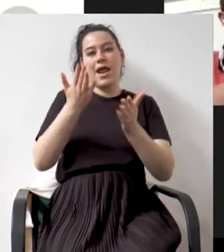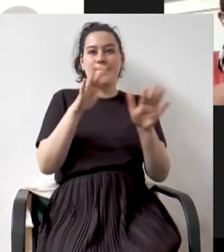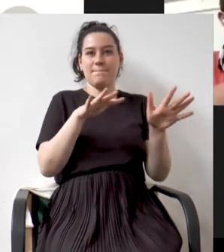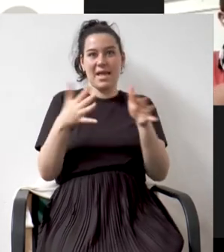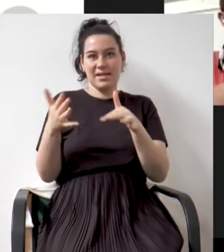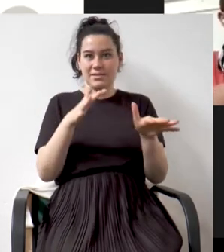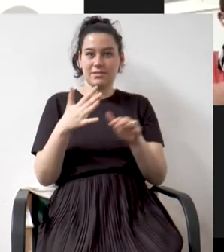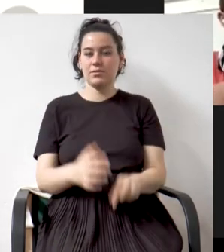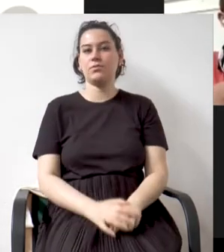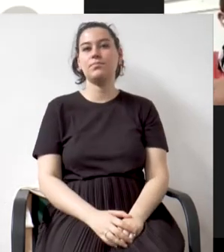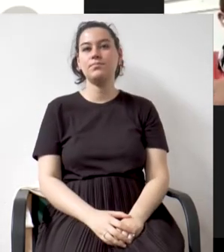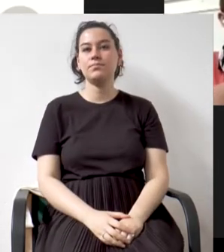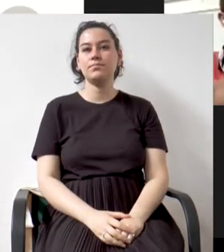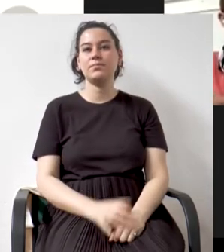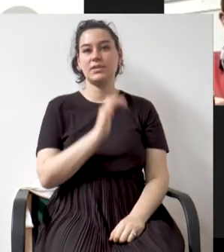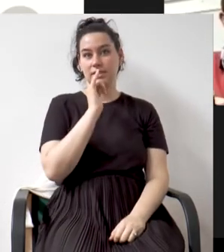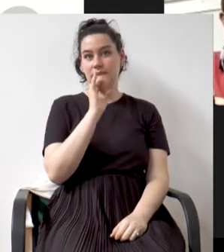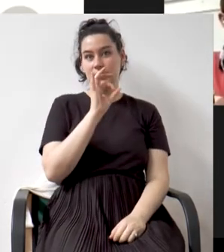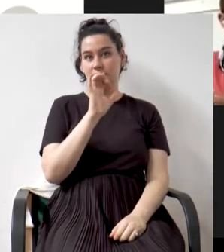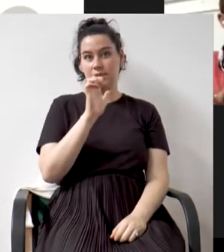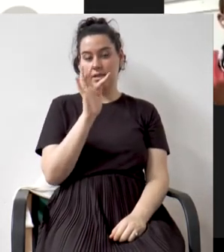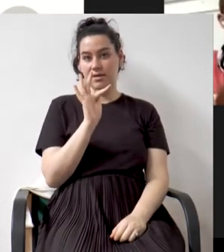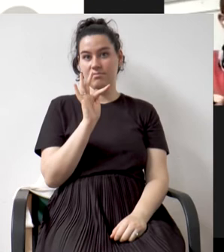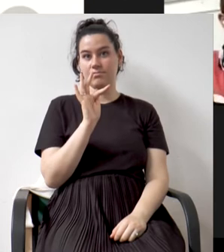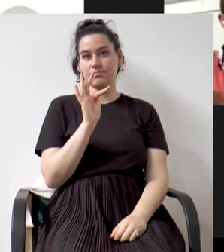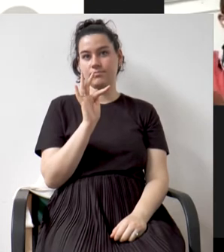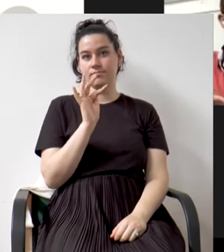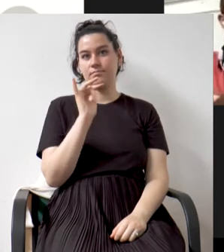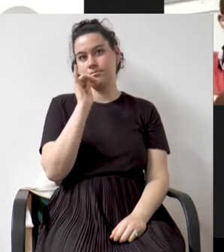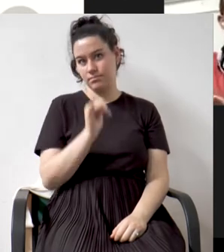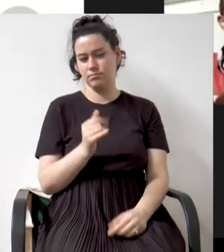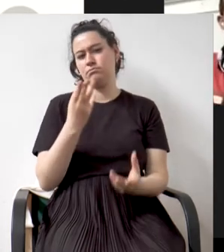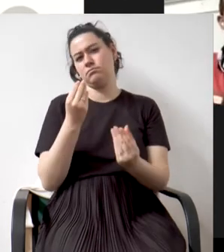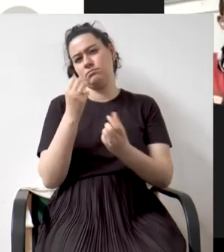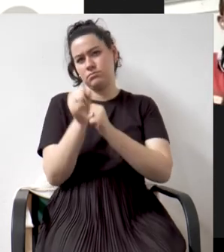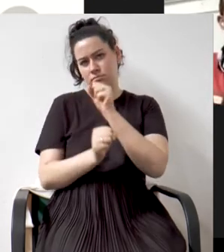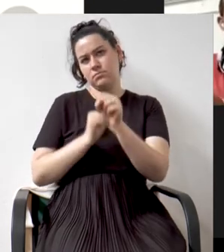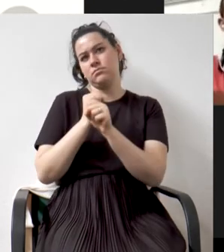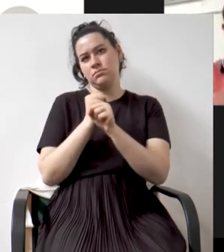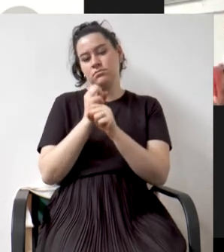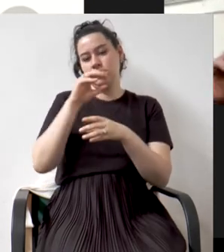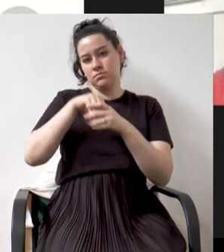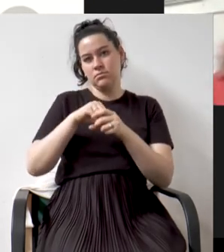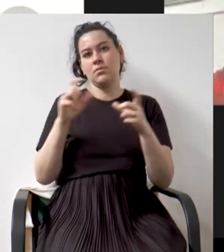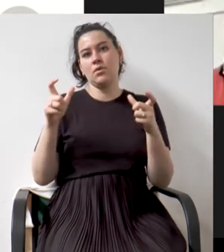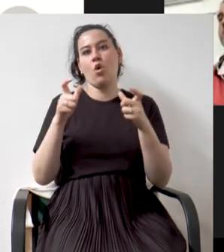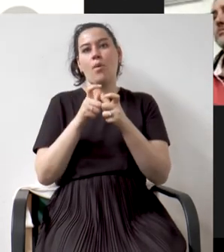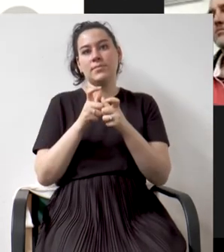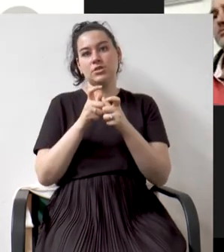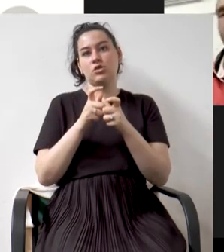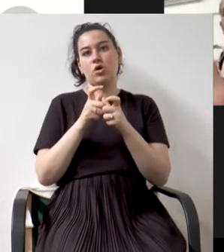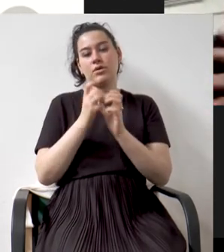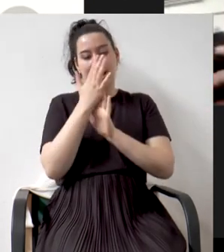La juventud del ISEF, más allá de la cantidad de años que tiene como Comisión Nacional de Educación